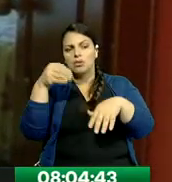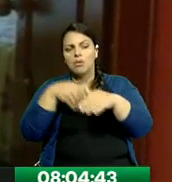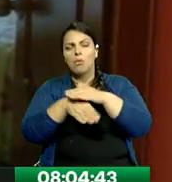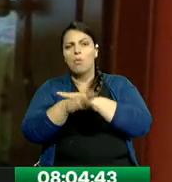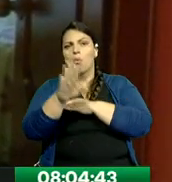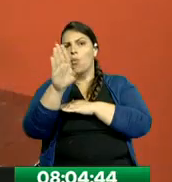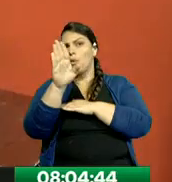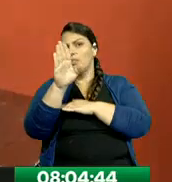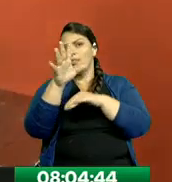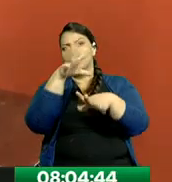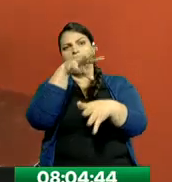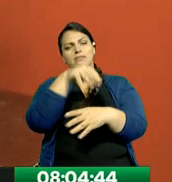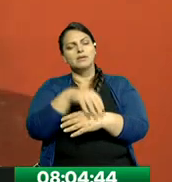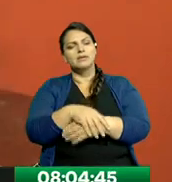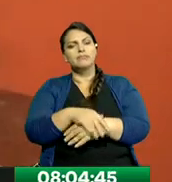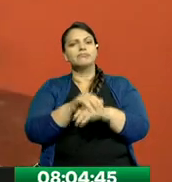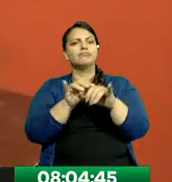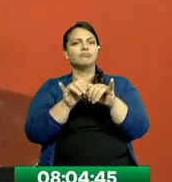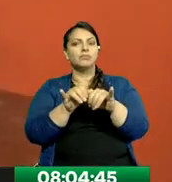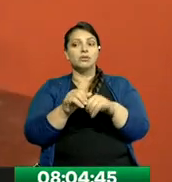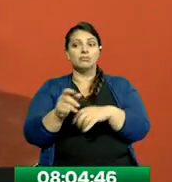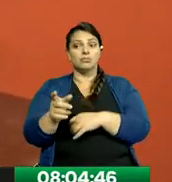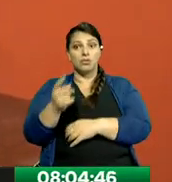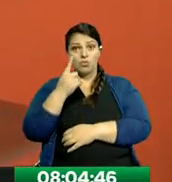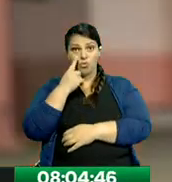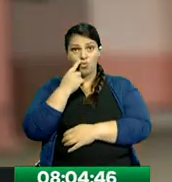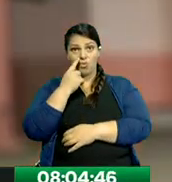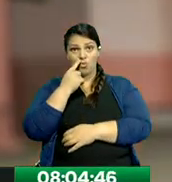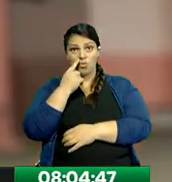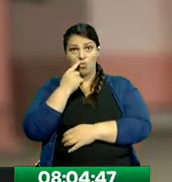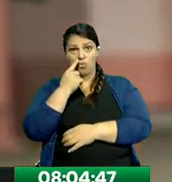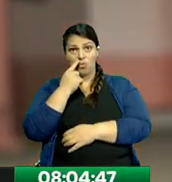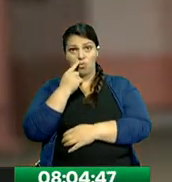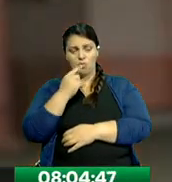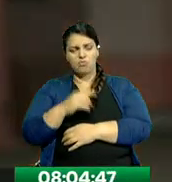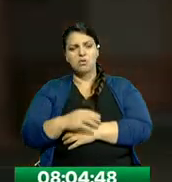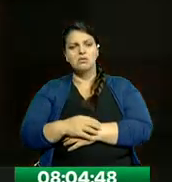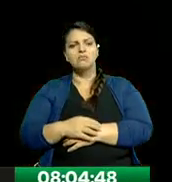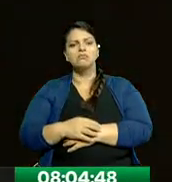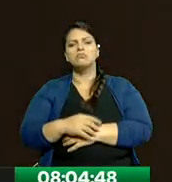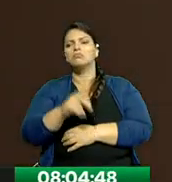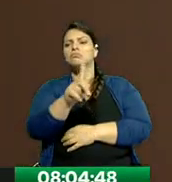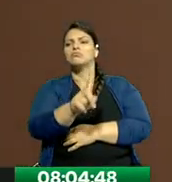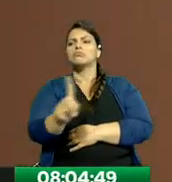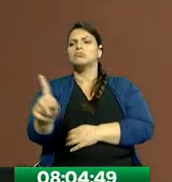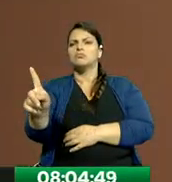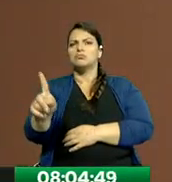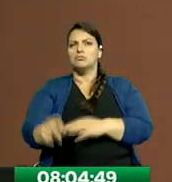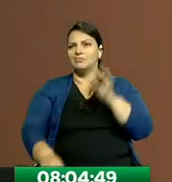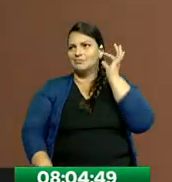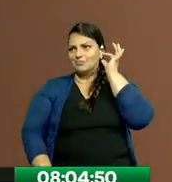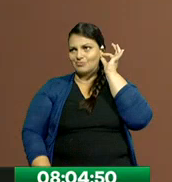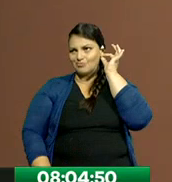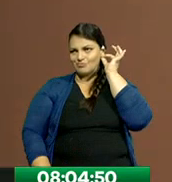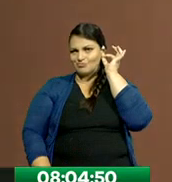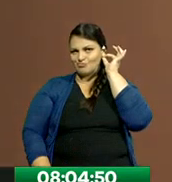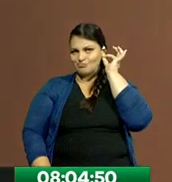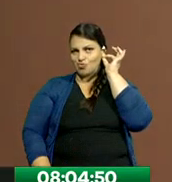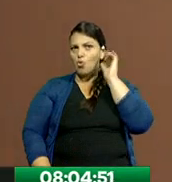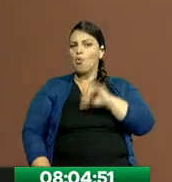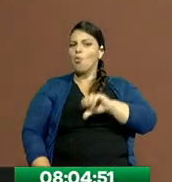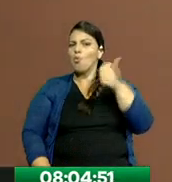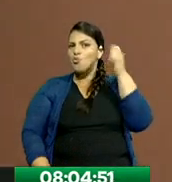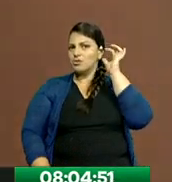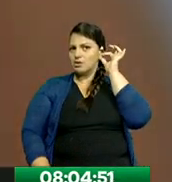femicidio salió del lugar en el que llevaba 3 días hospedado, con signos de violencia en su rostro. Pues él se fue, tenía el